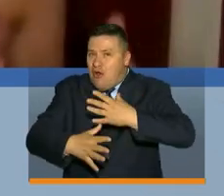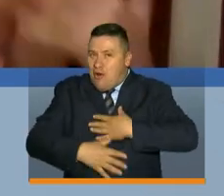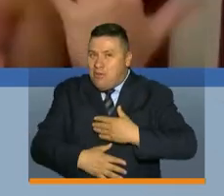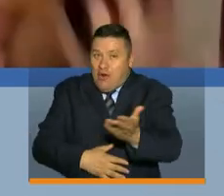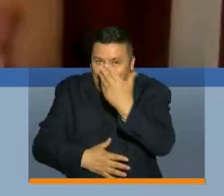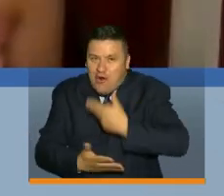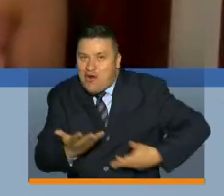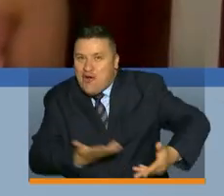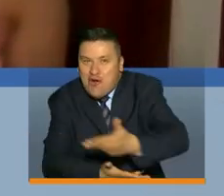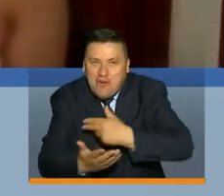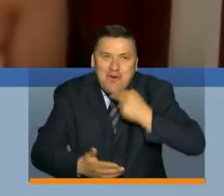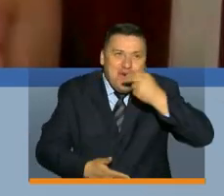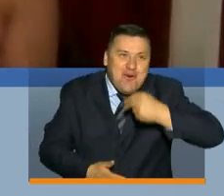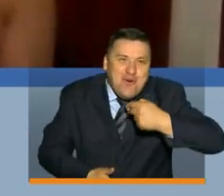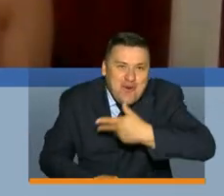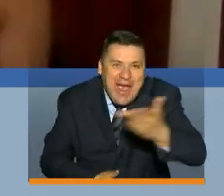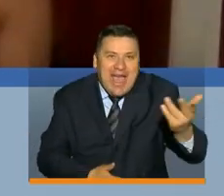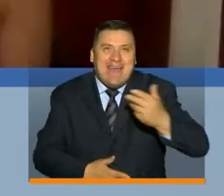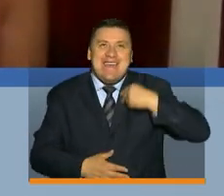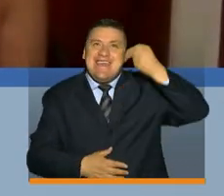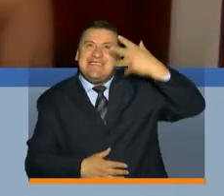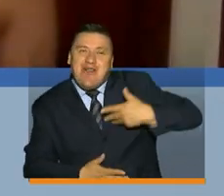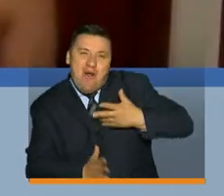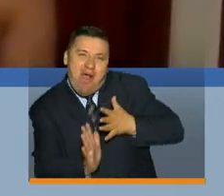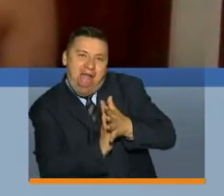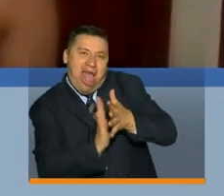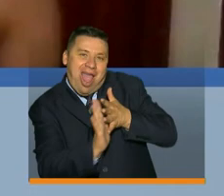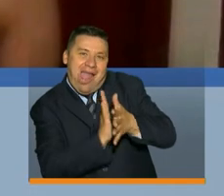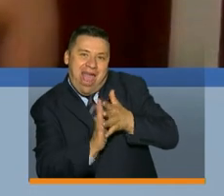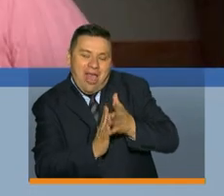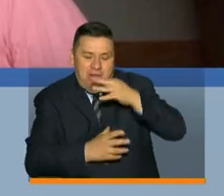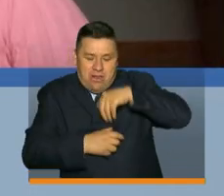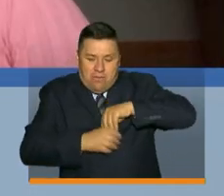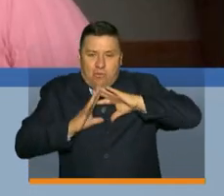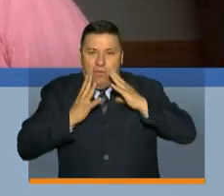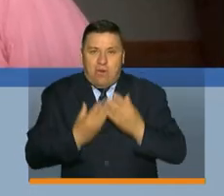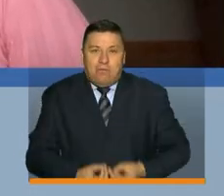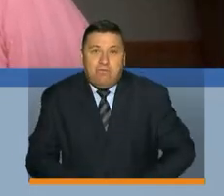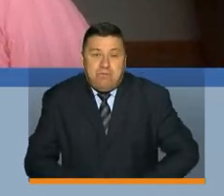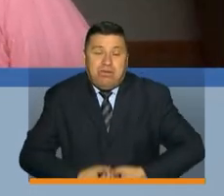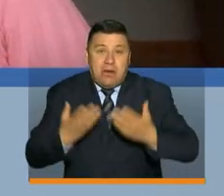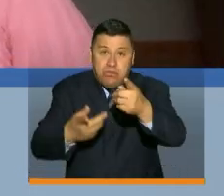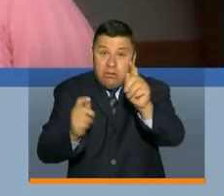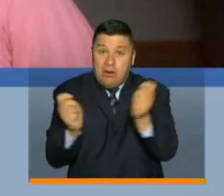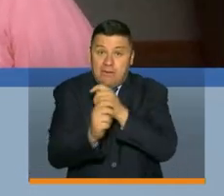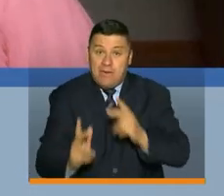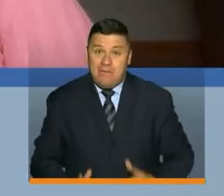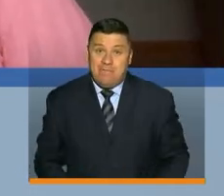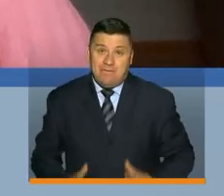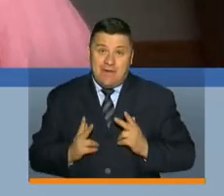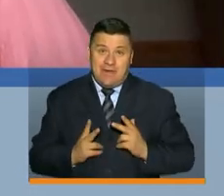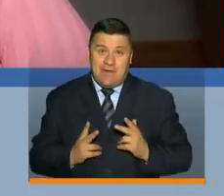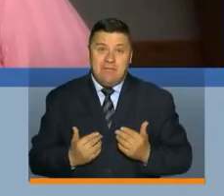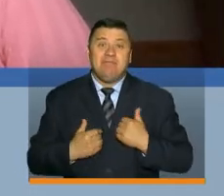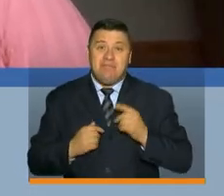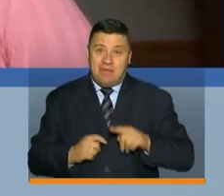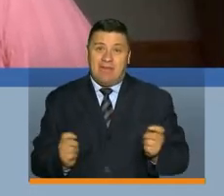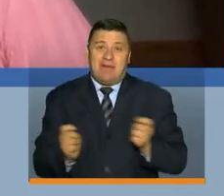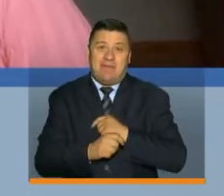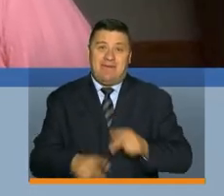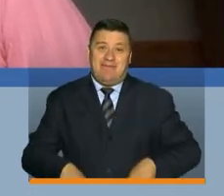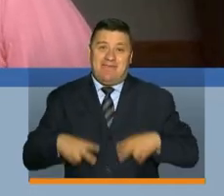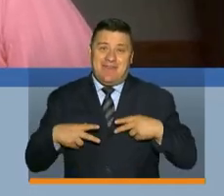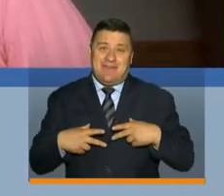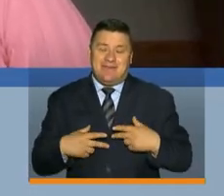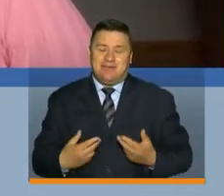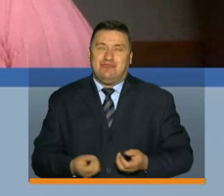todos compartan sus cuentos, sus historias y su mundo interior. Porque les puede cambiar la vida, como a mí me cambió la vida. Les